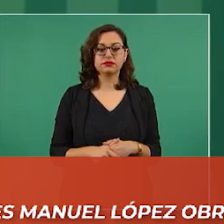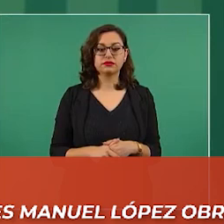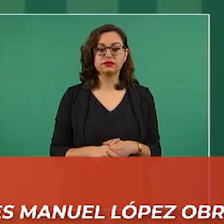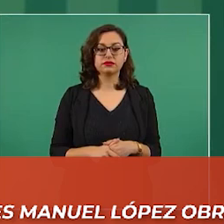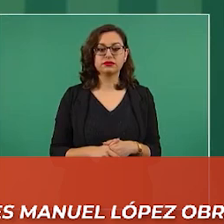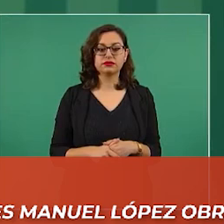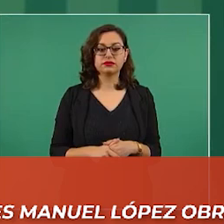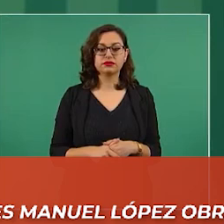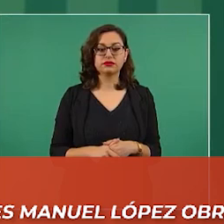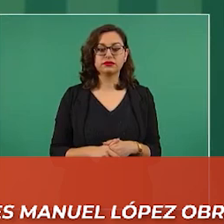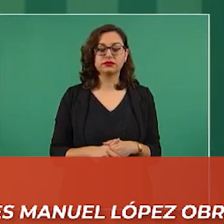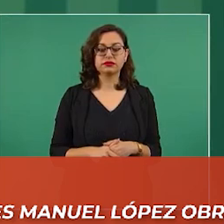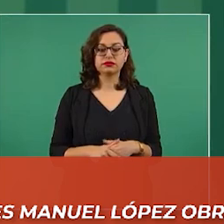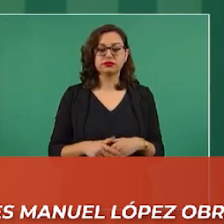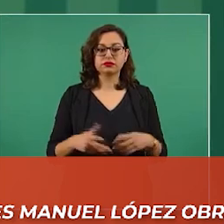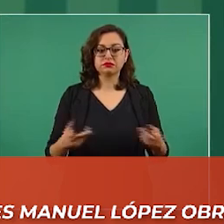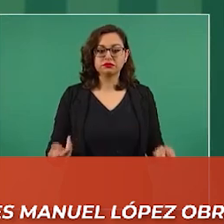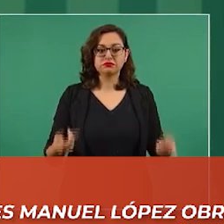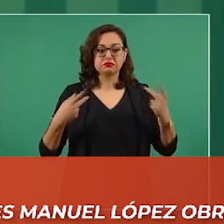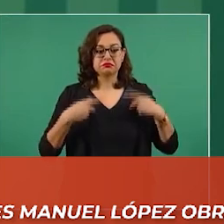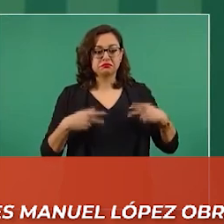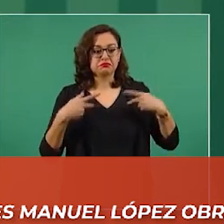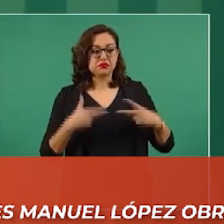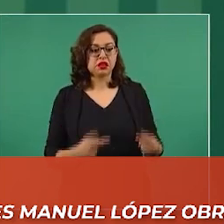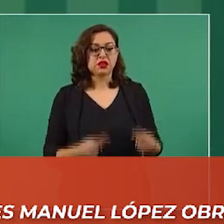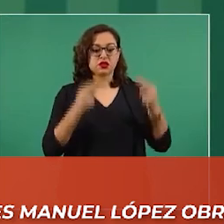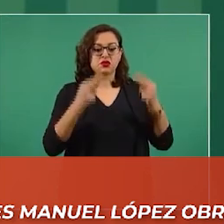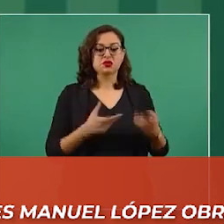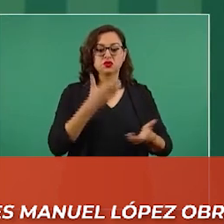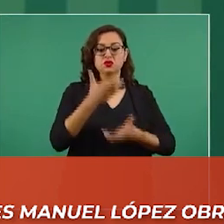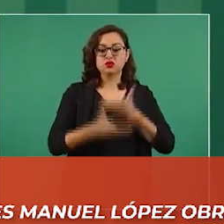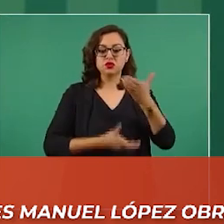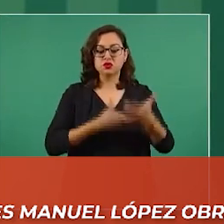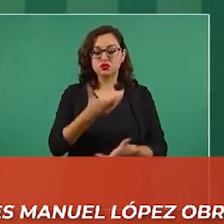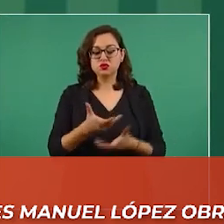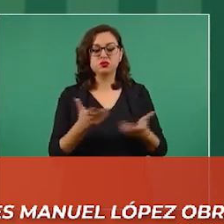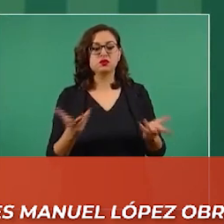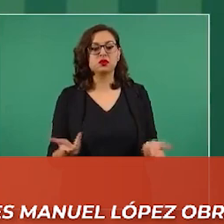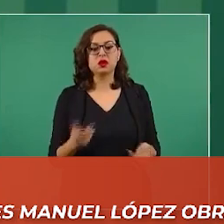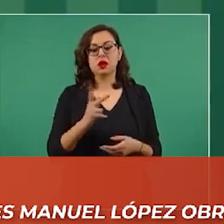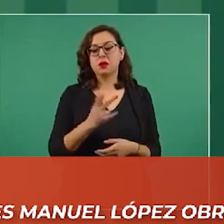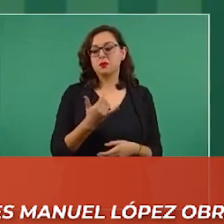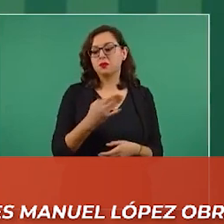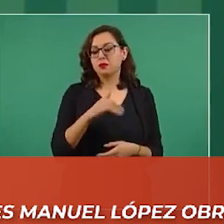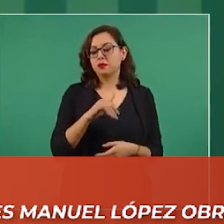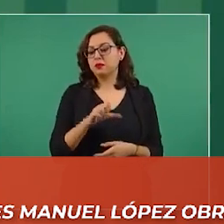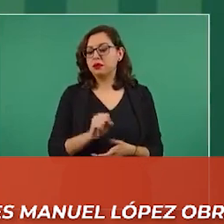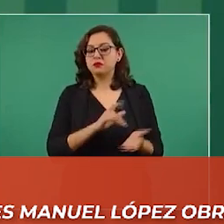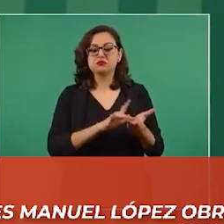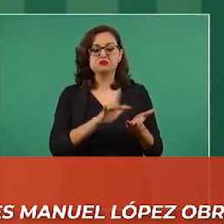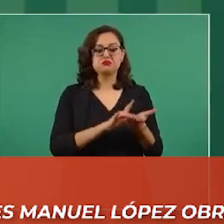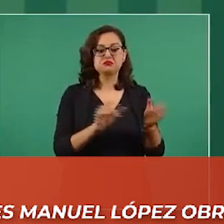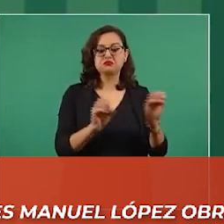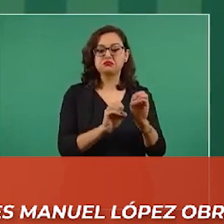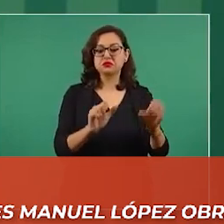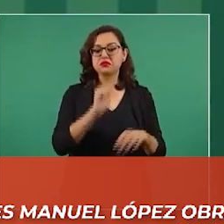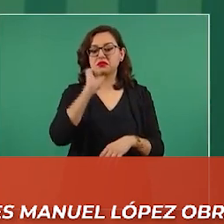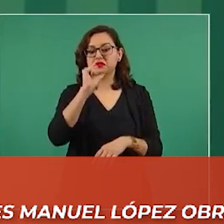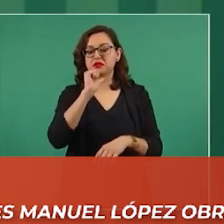a los comerciantes, a los pequeños, medianos empresarios,